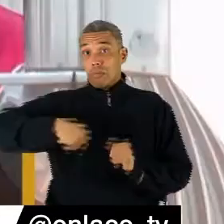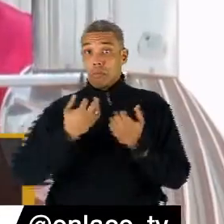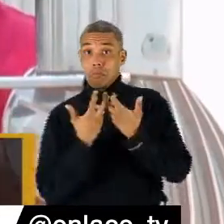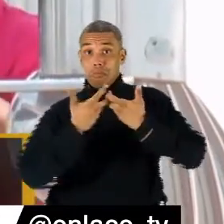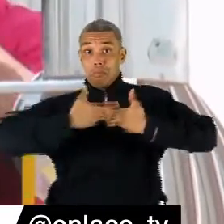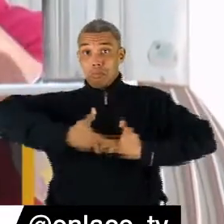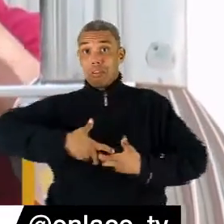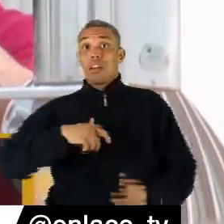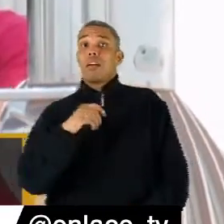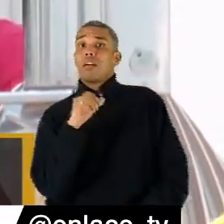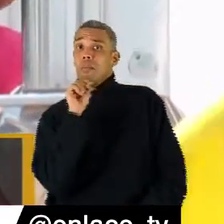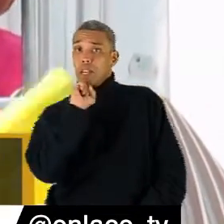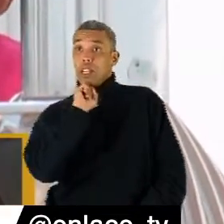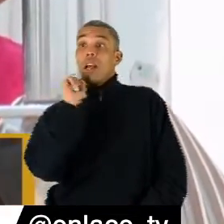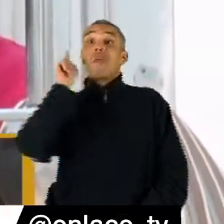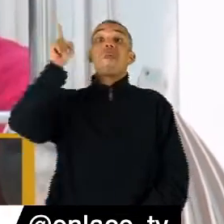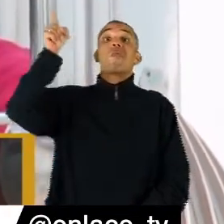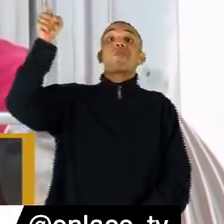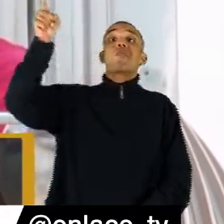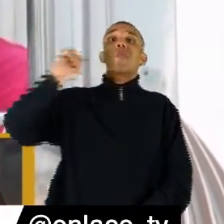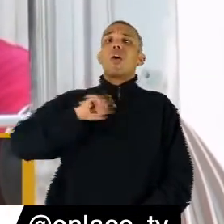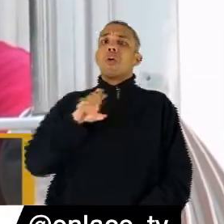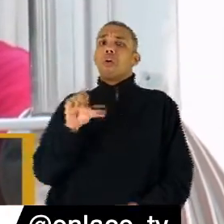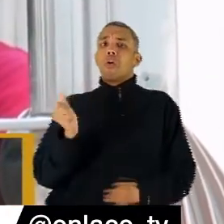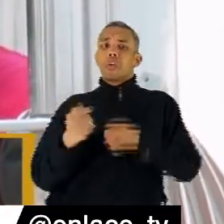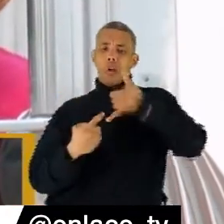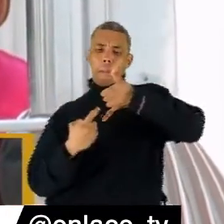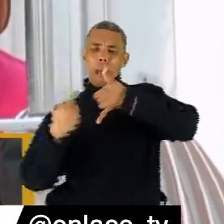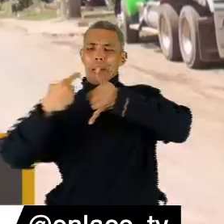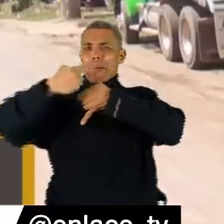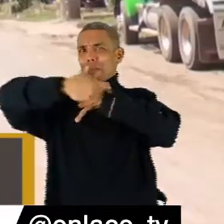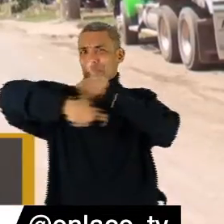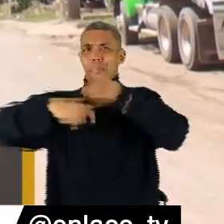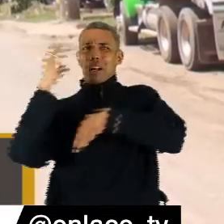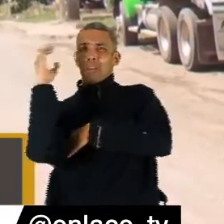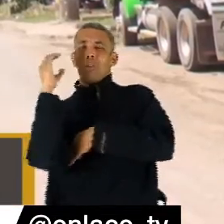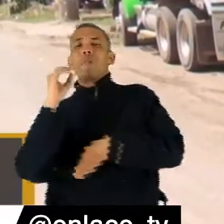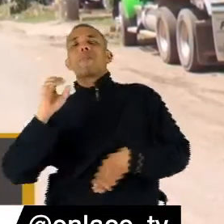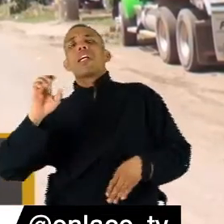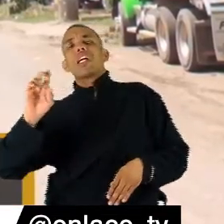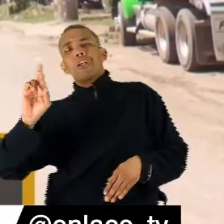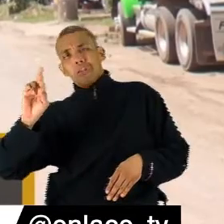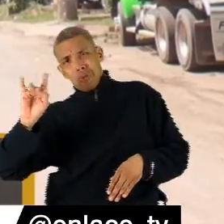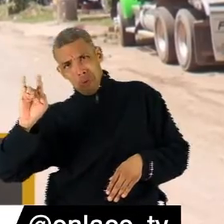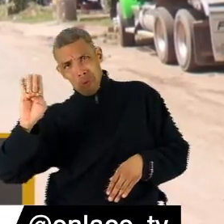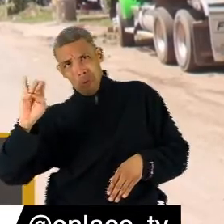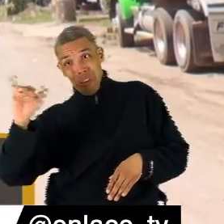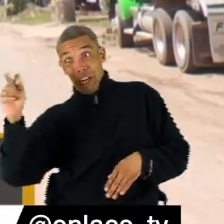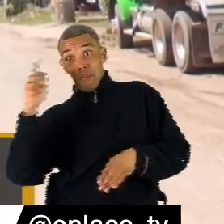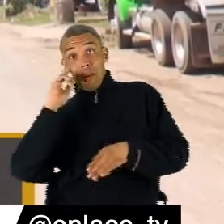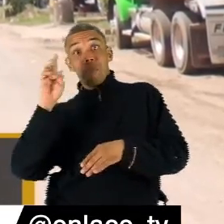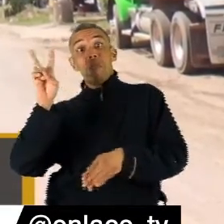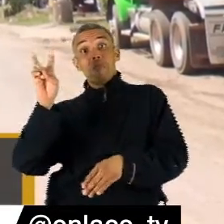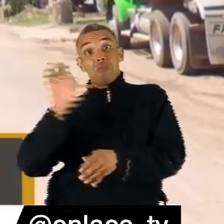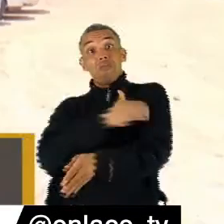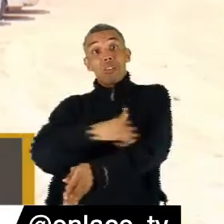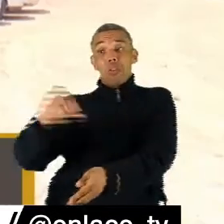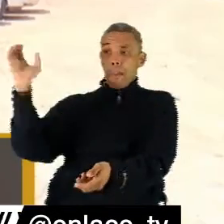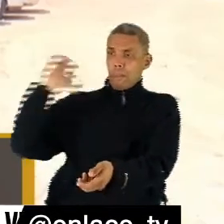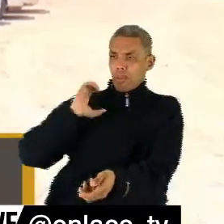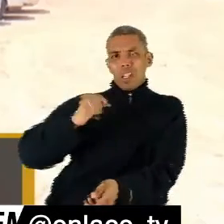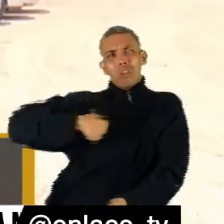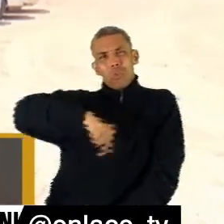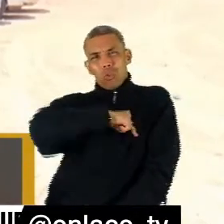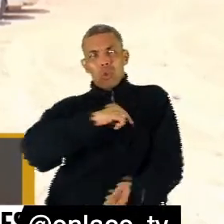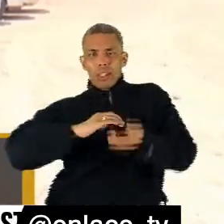mismo, 7.200.000. Sumando esas dos cifras darían 14.400.000 pesos. Pero resulta y pasa de